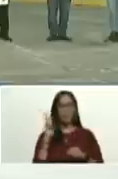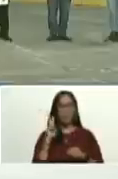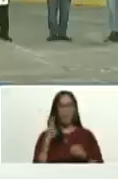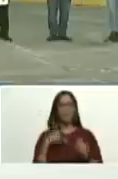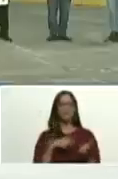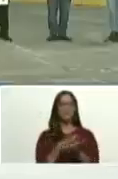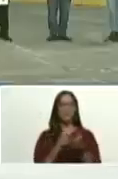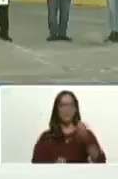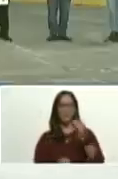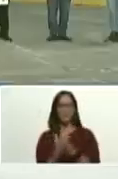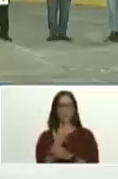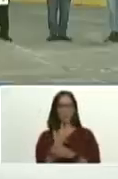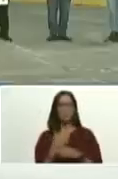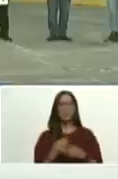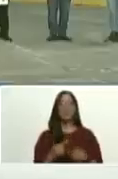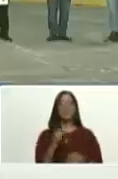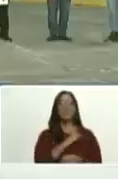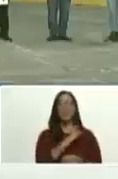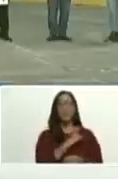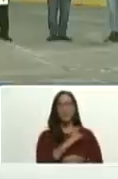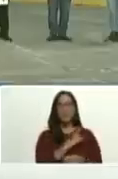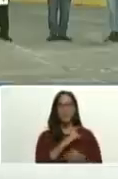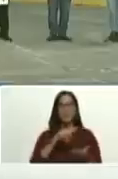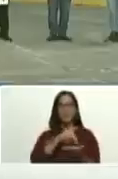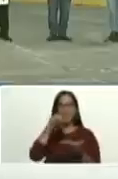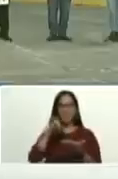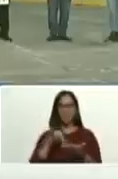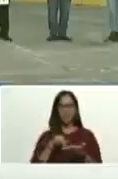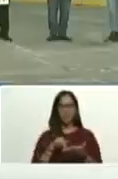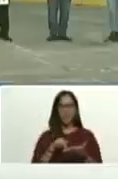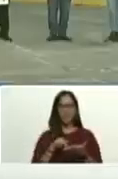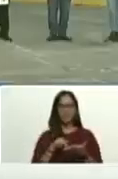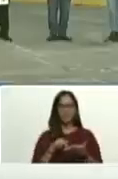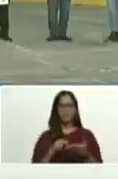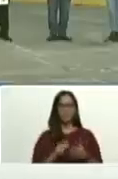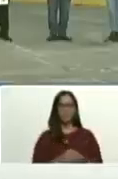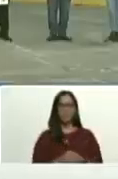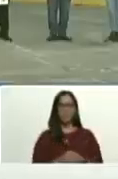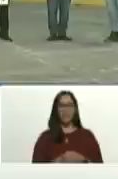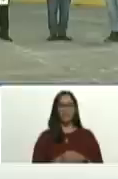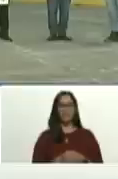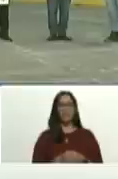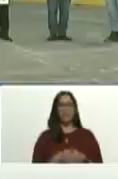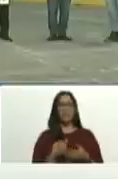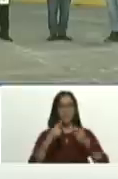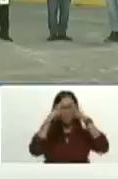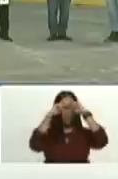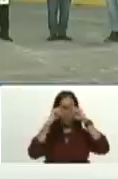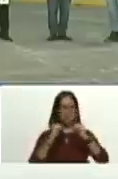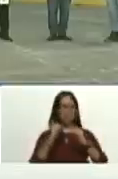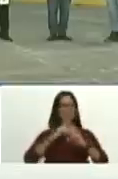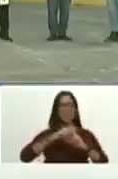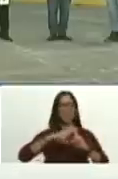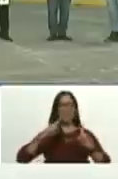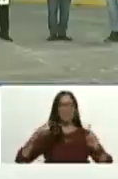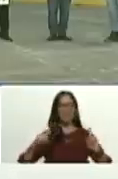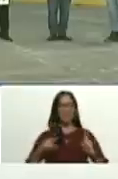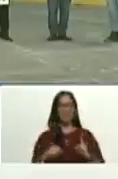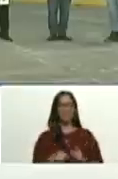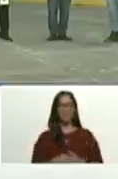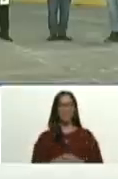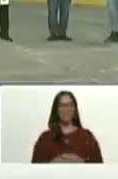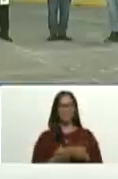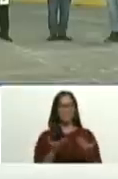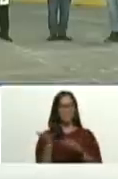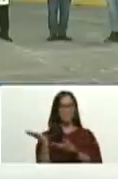de la inauguración de la Universidad Nacional Experimental de las especialidades eléctricas.